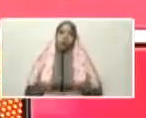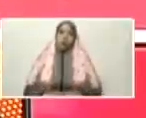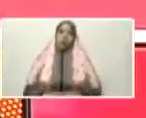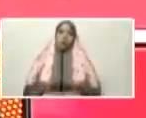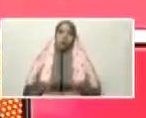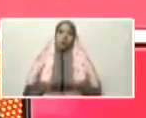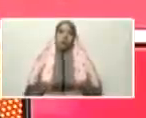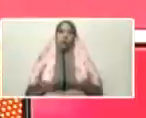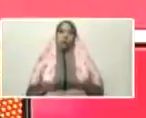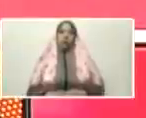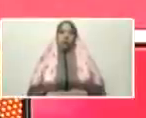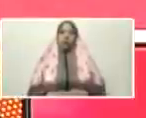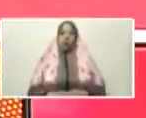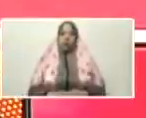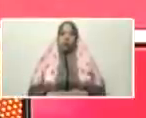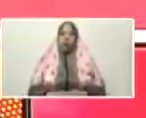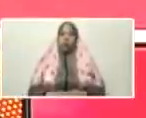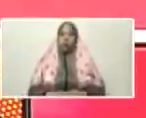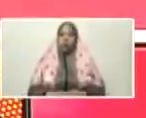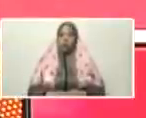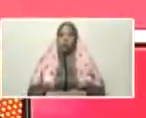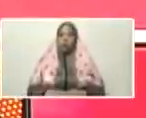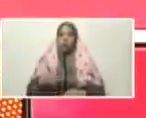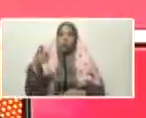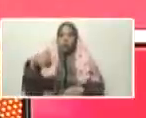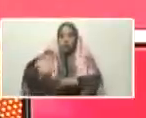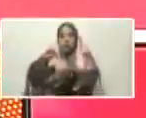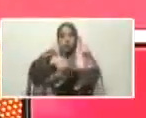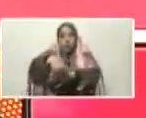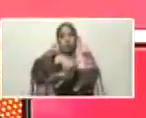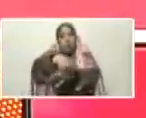en medios calles